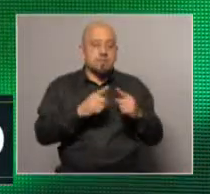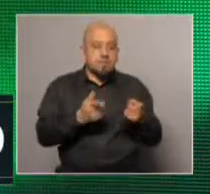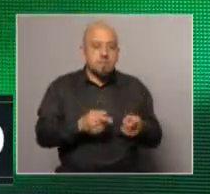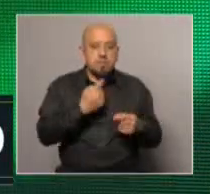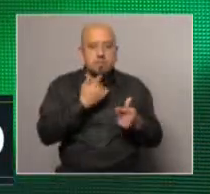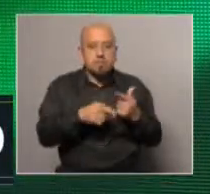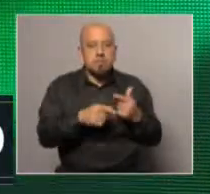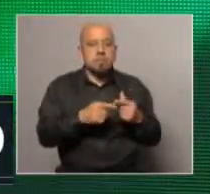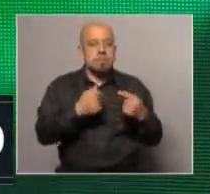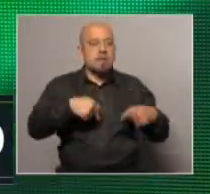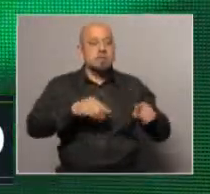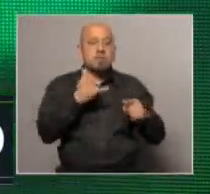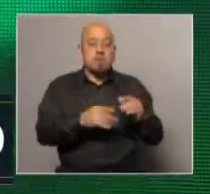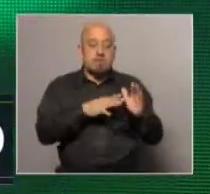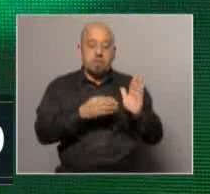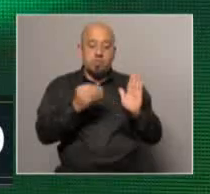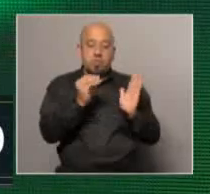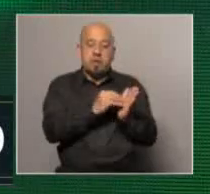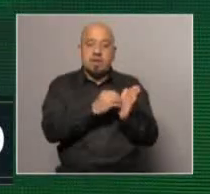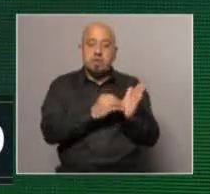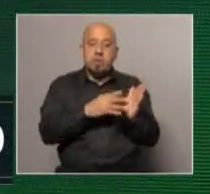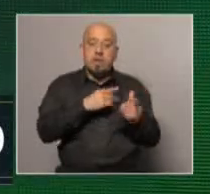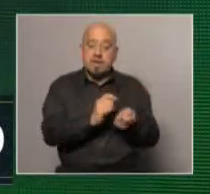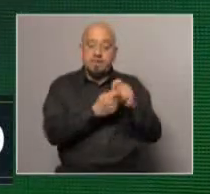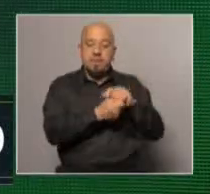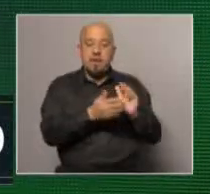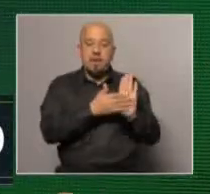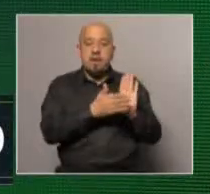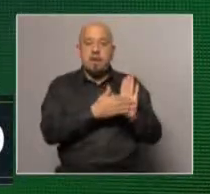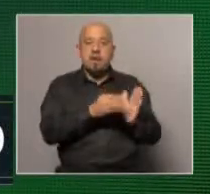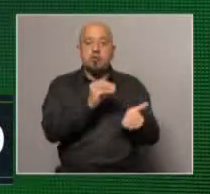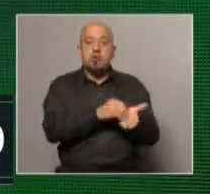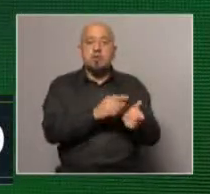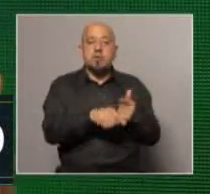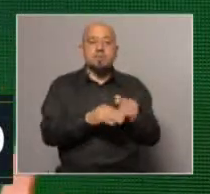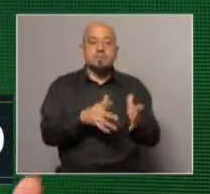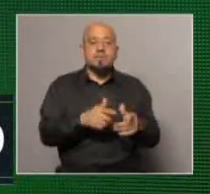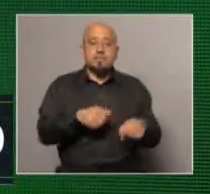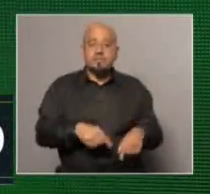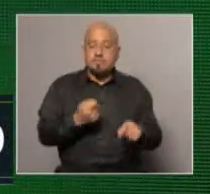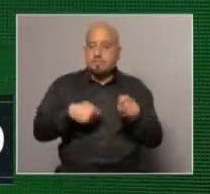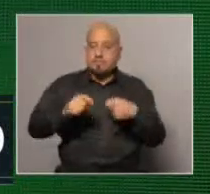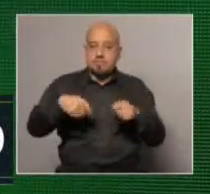con cannabinoides, eso tiene que estar. Entonces, hay que hacer esas modificaciones. Y después, obviamente, para mí el mercado interno es, vuelvo a la